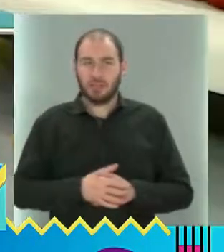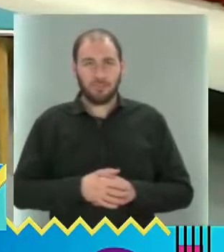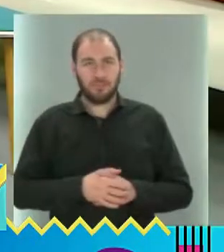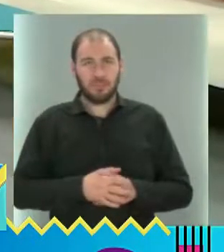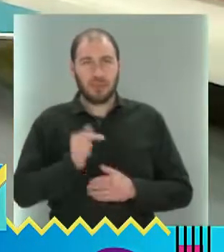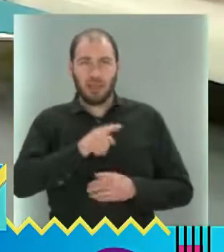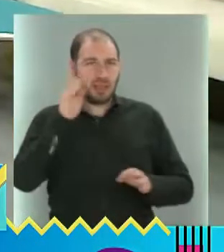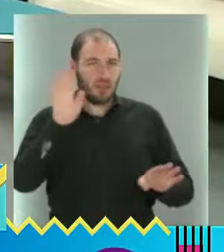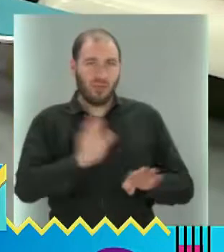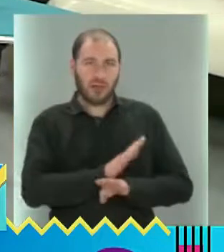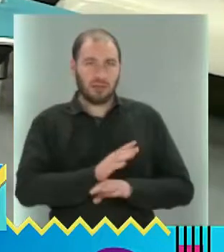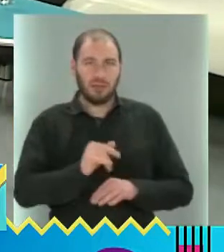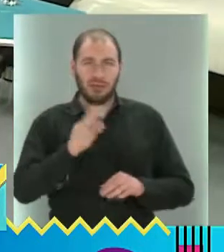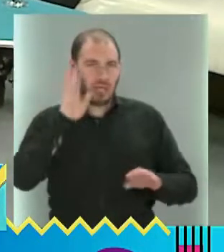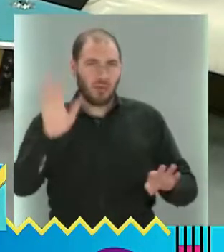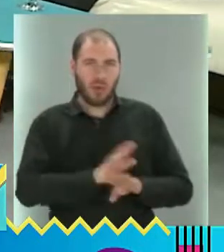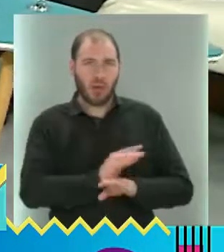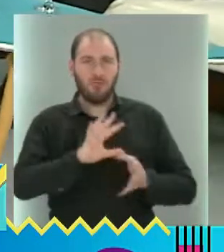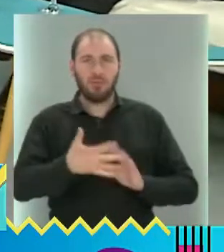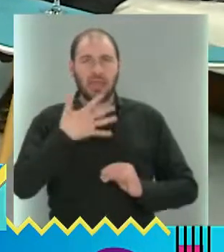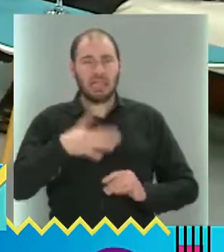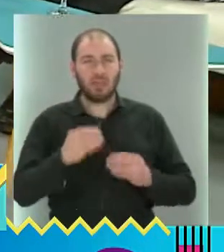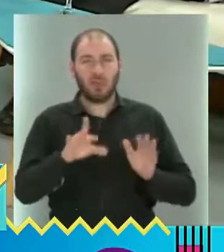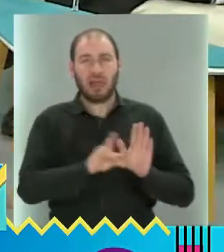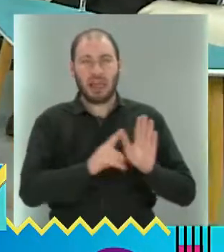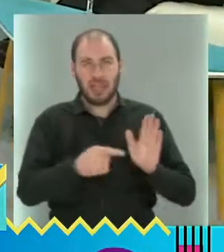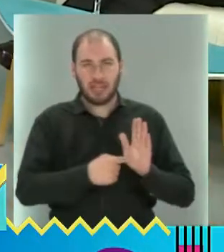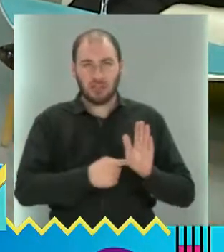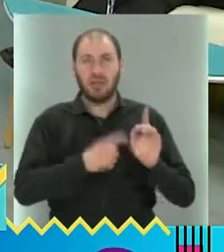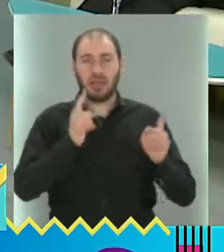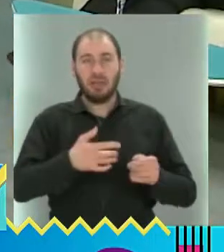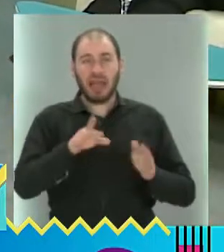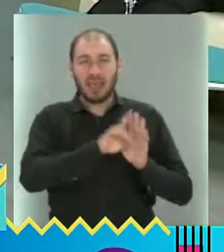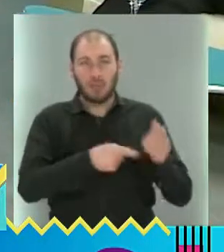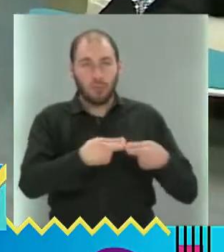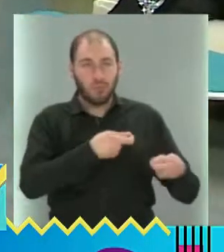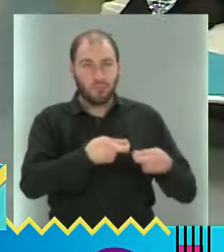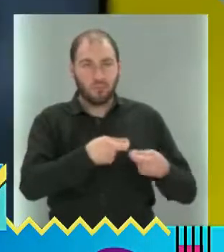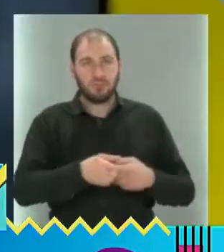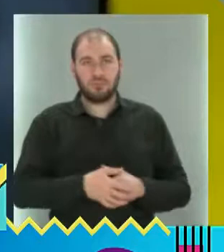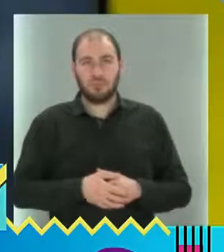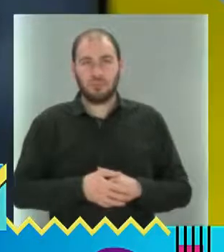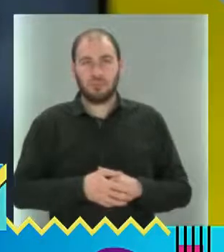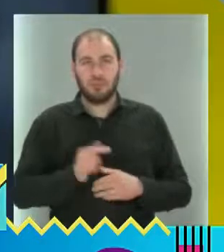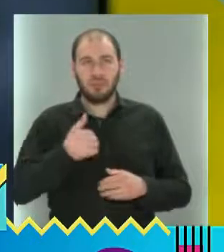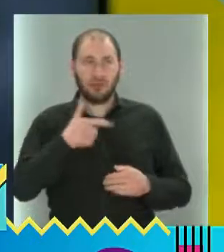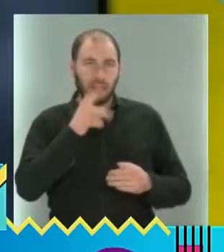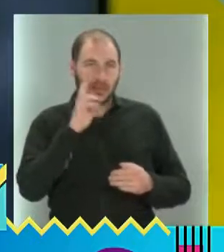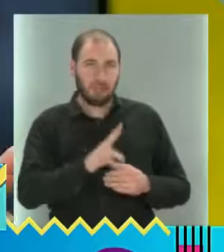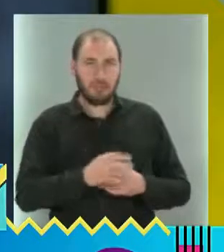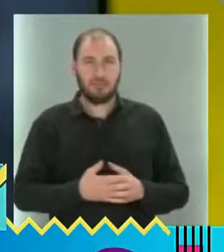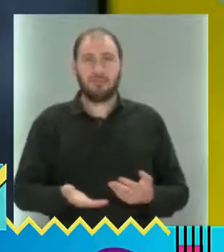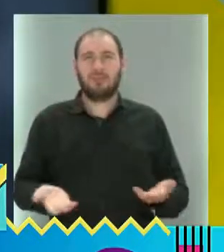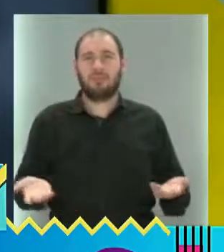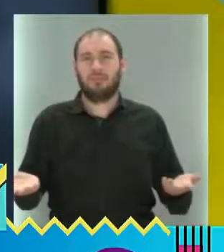está equivocado, Vadillo. Está equivocado en la interpretación que hace el decreto y está equivocado en los datos que maneja. La verdad que yo vi el video y dije, no, bueno,